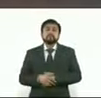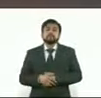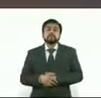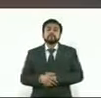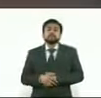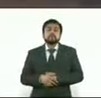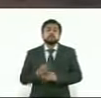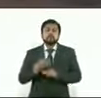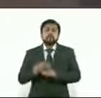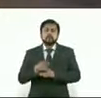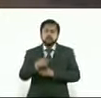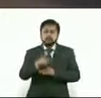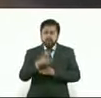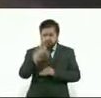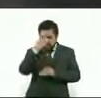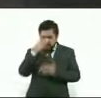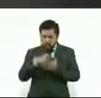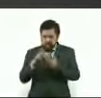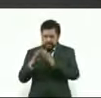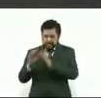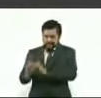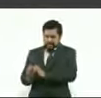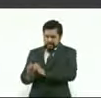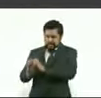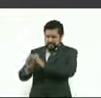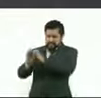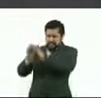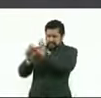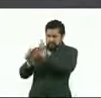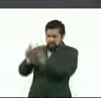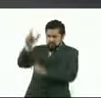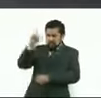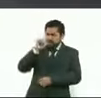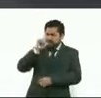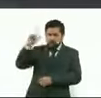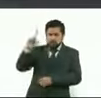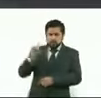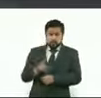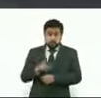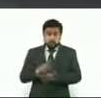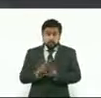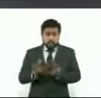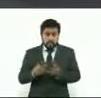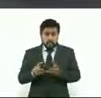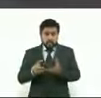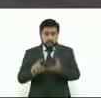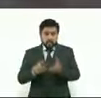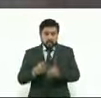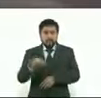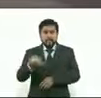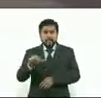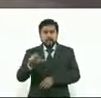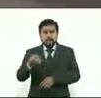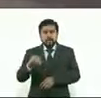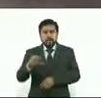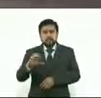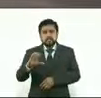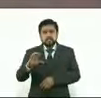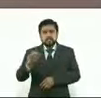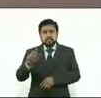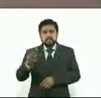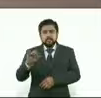por el Estela de Luz, ¿no? Sí. Ya están enfrente de la Estela de Luz. Sí, Mariano Escobedo, que está a la derecha. Ya pasa Mariano Escobedo, Estela de Luz, y